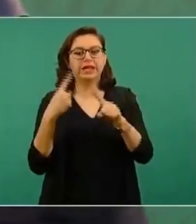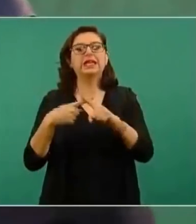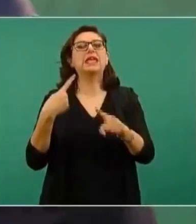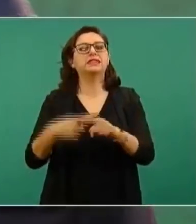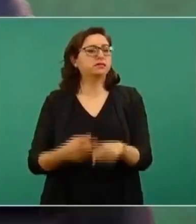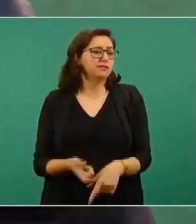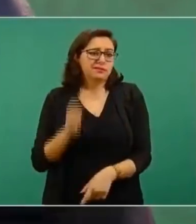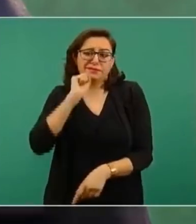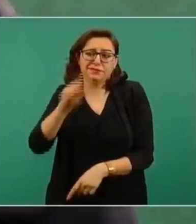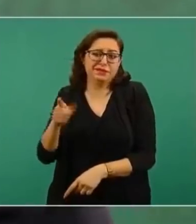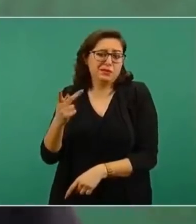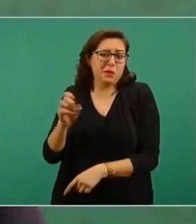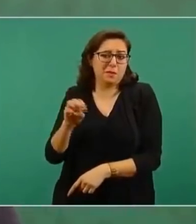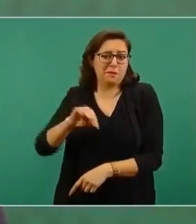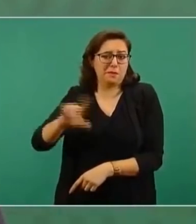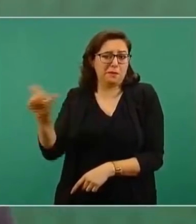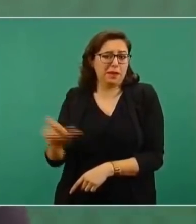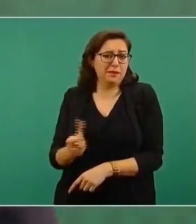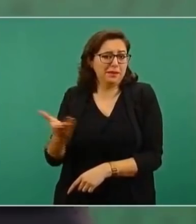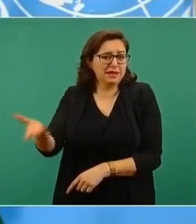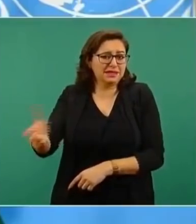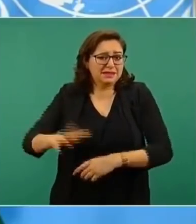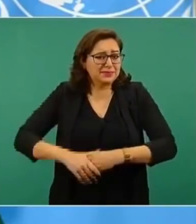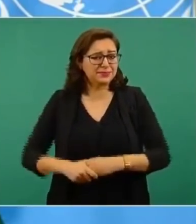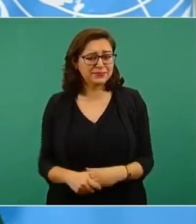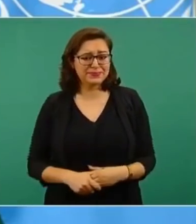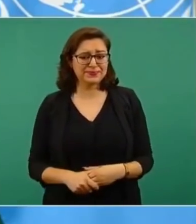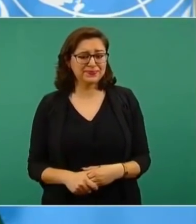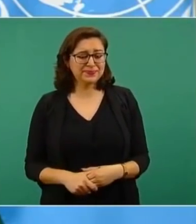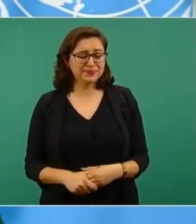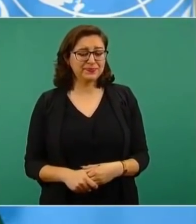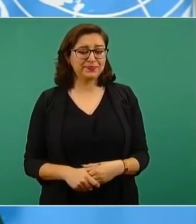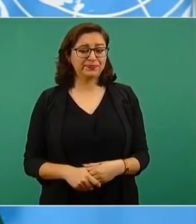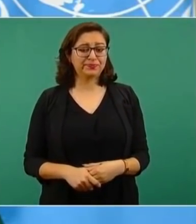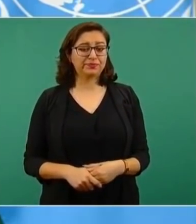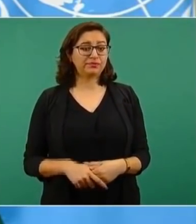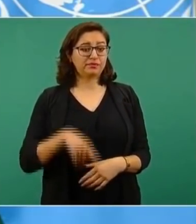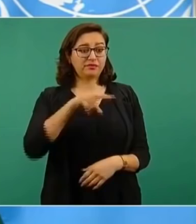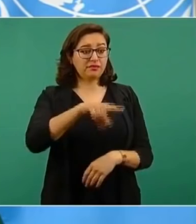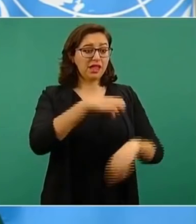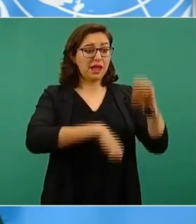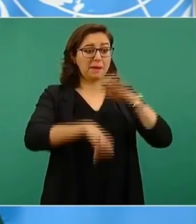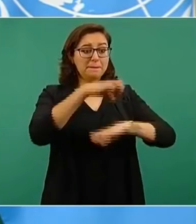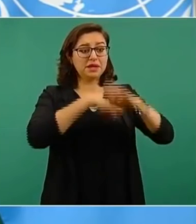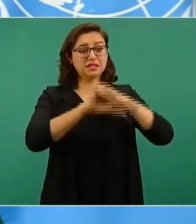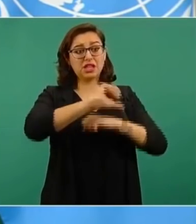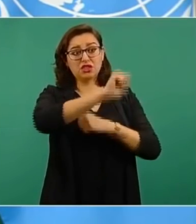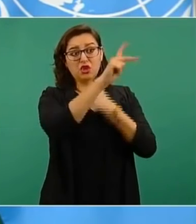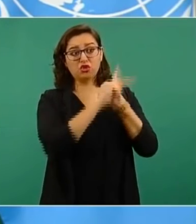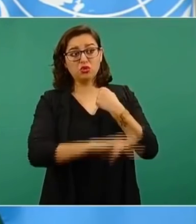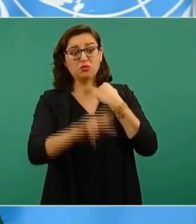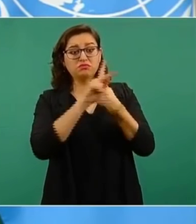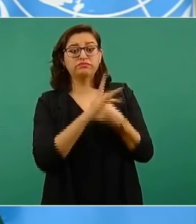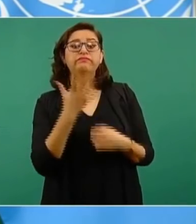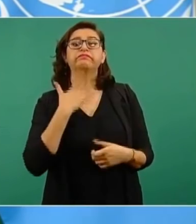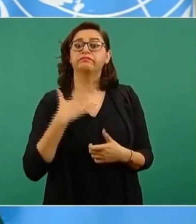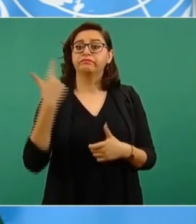empresas extranjeras que tienen gasolineras le compran a